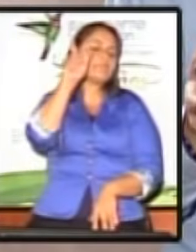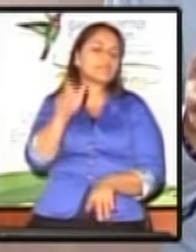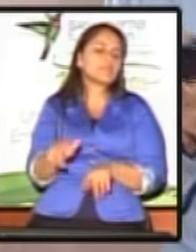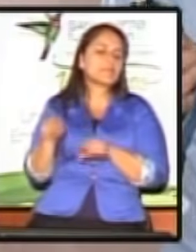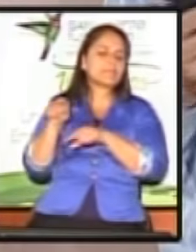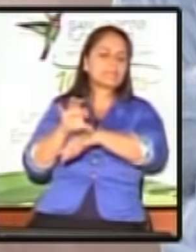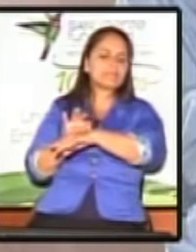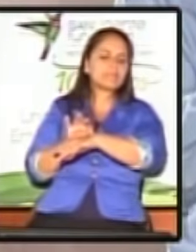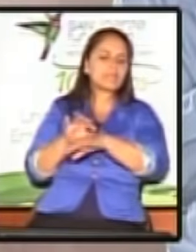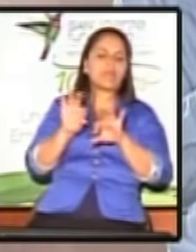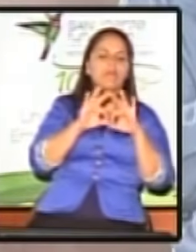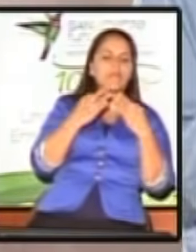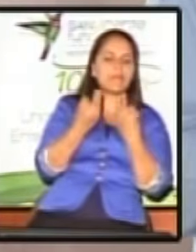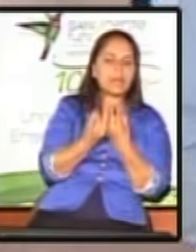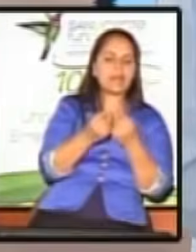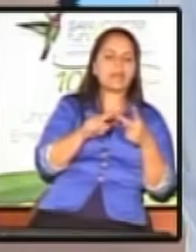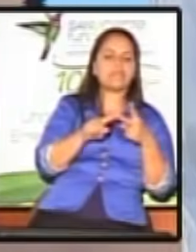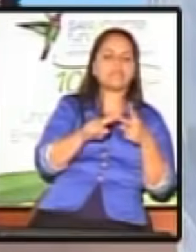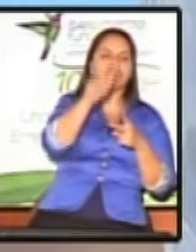¿Con quién más? La familia.